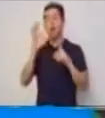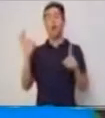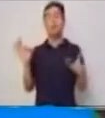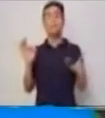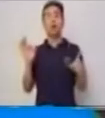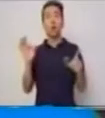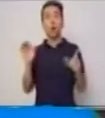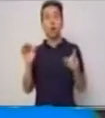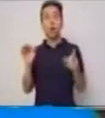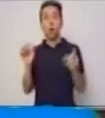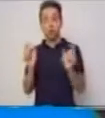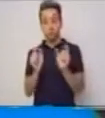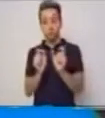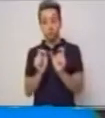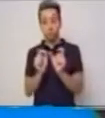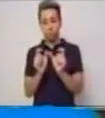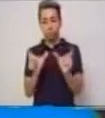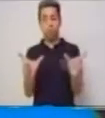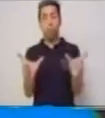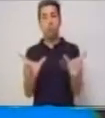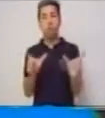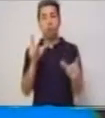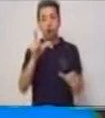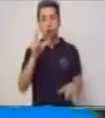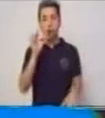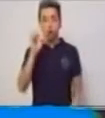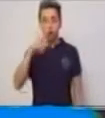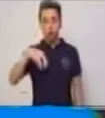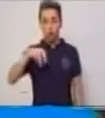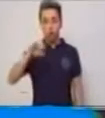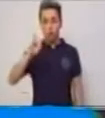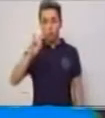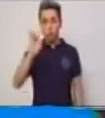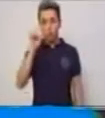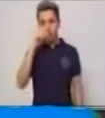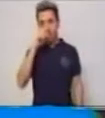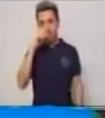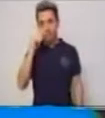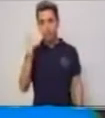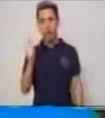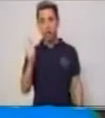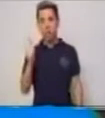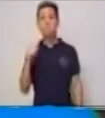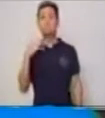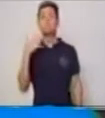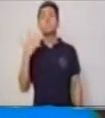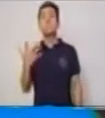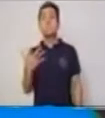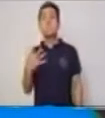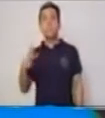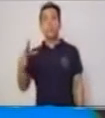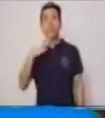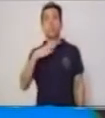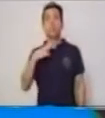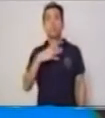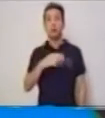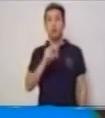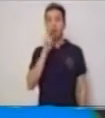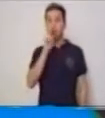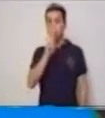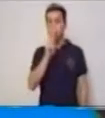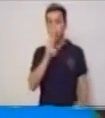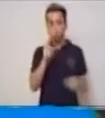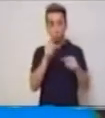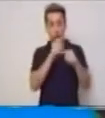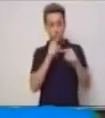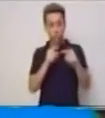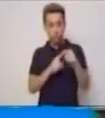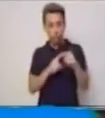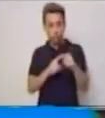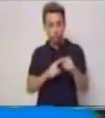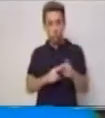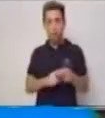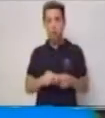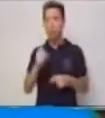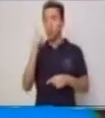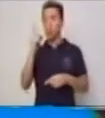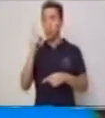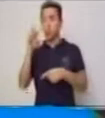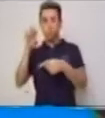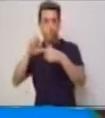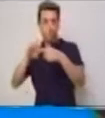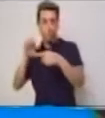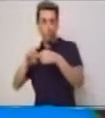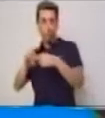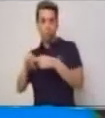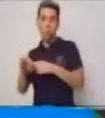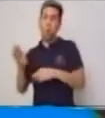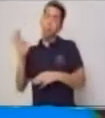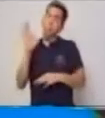compuesta. Una oración compuesta se va a formar con dos sujetos y un predicado, o pueden